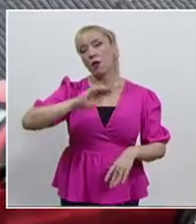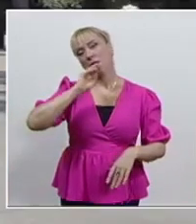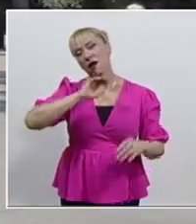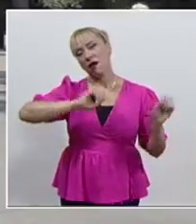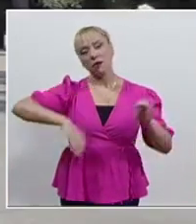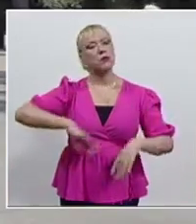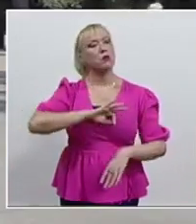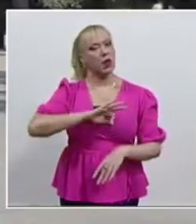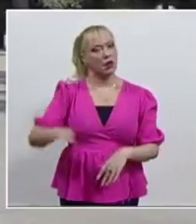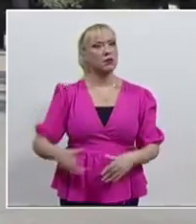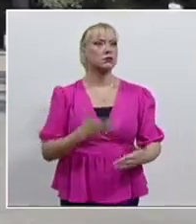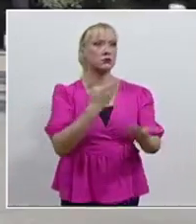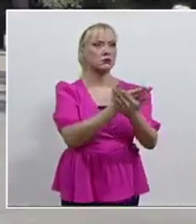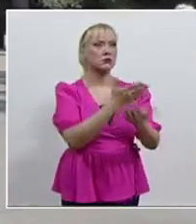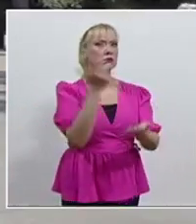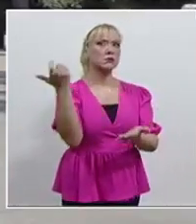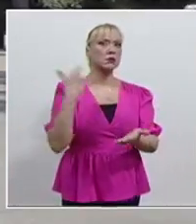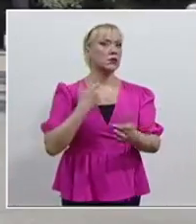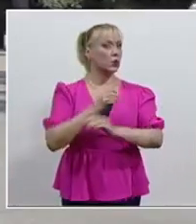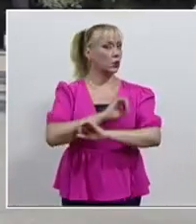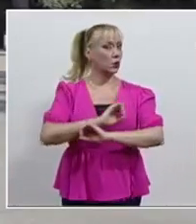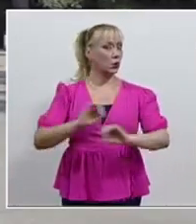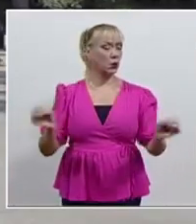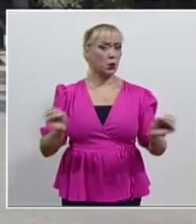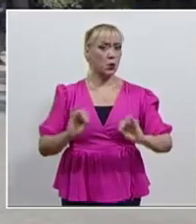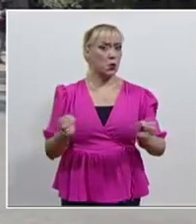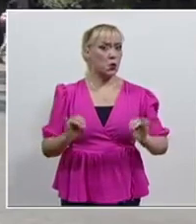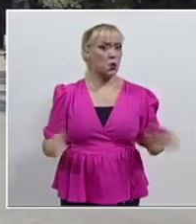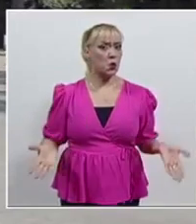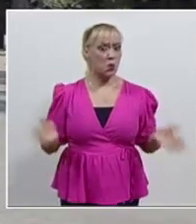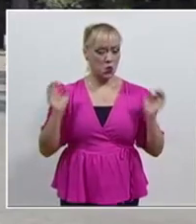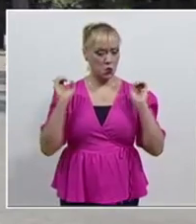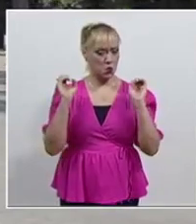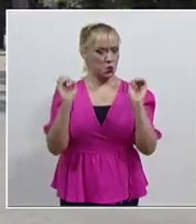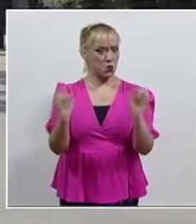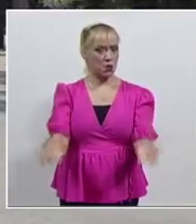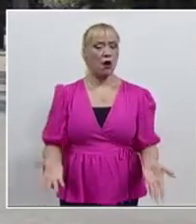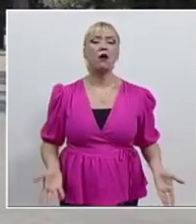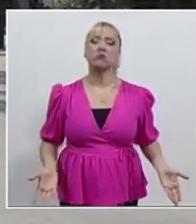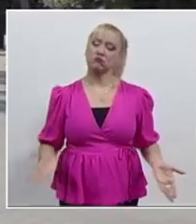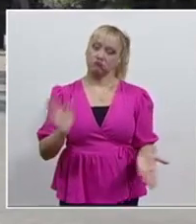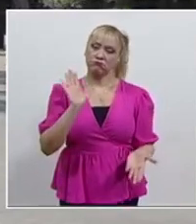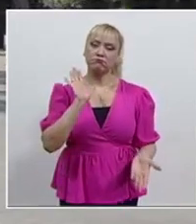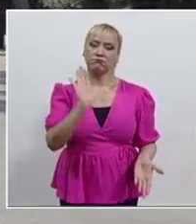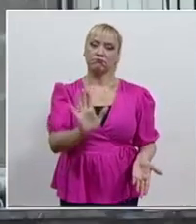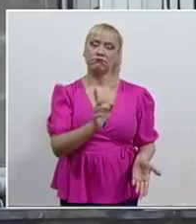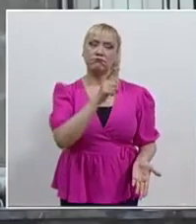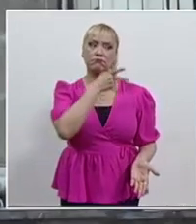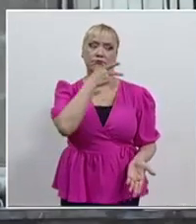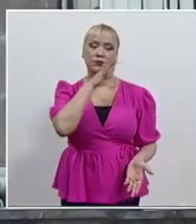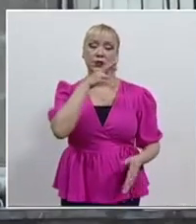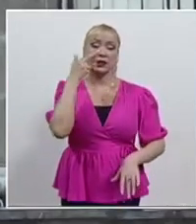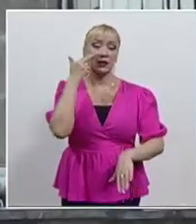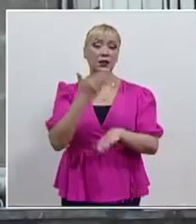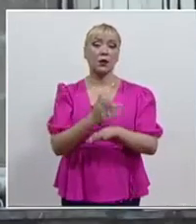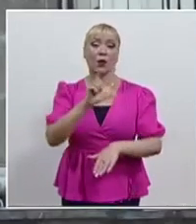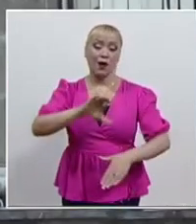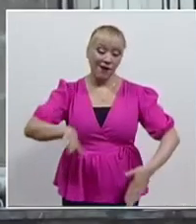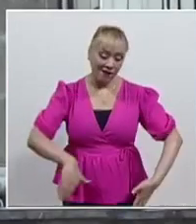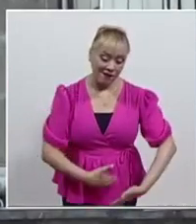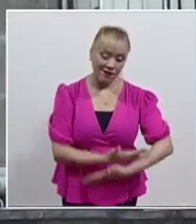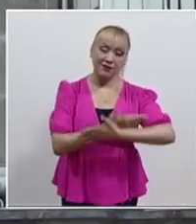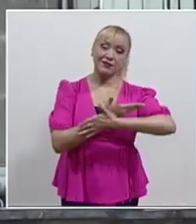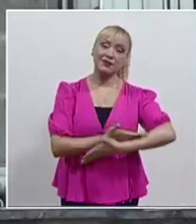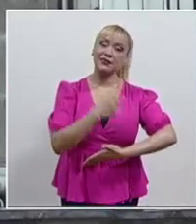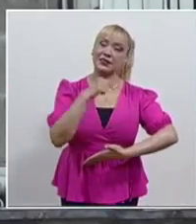cualquier momento. La sala recordó que el derecho a recibir los alimentos por parte de los progenitores surge desde el nacimiento, momento